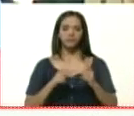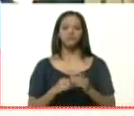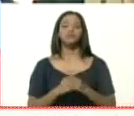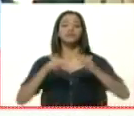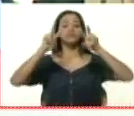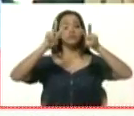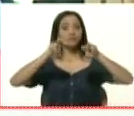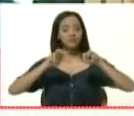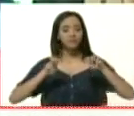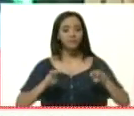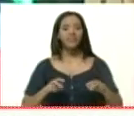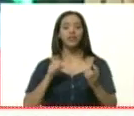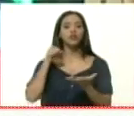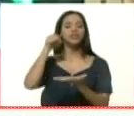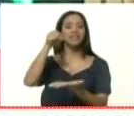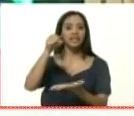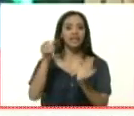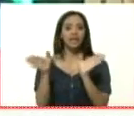revisando los CLAP,